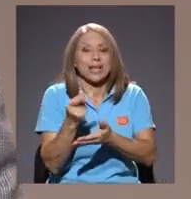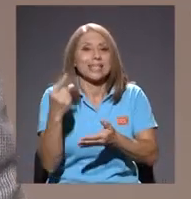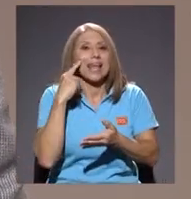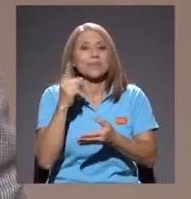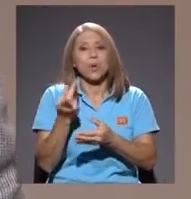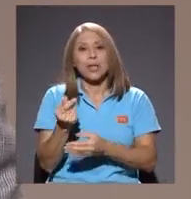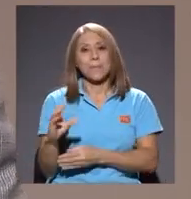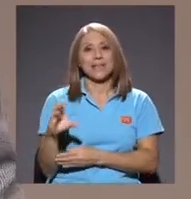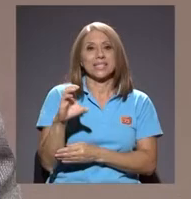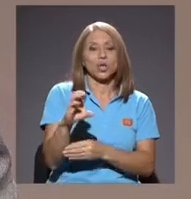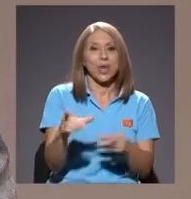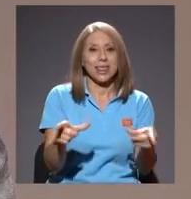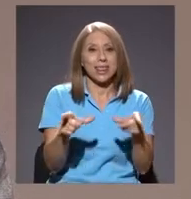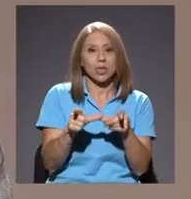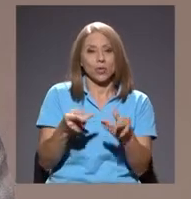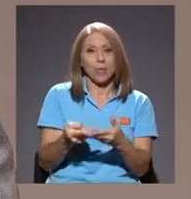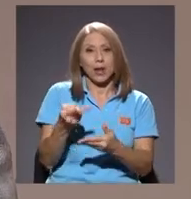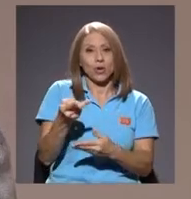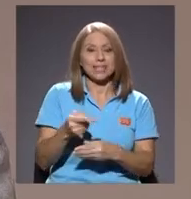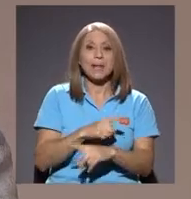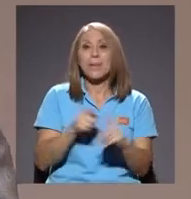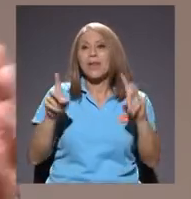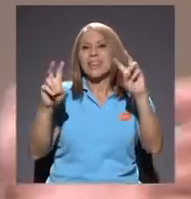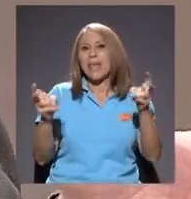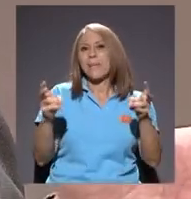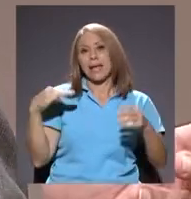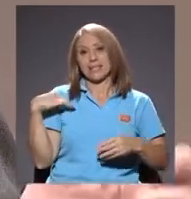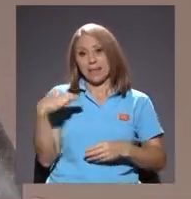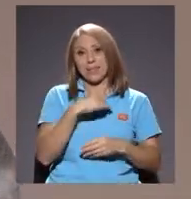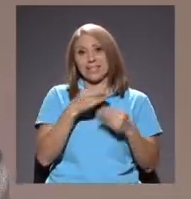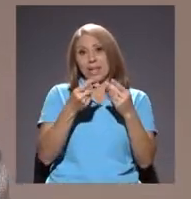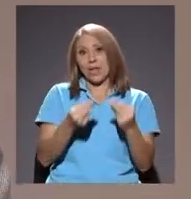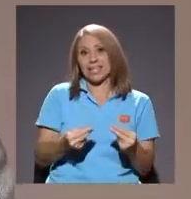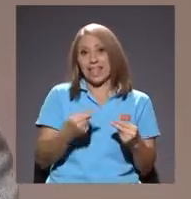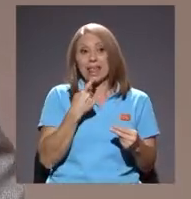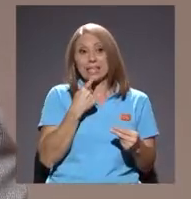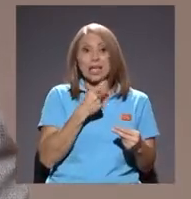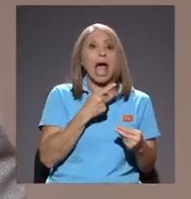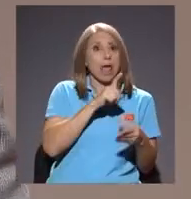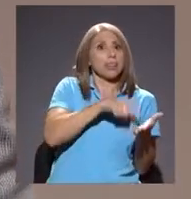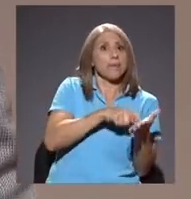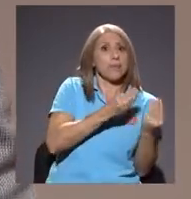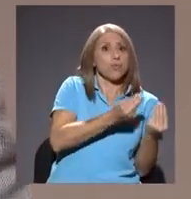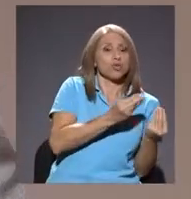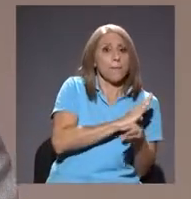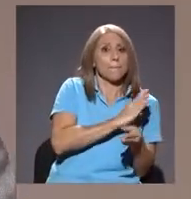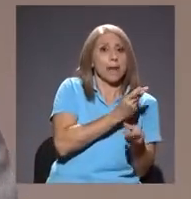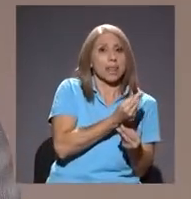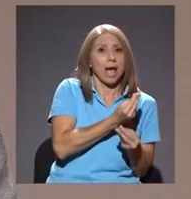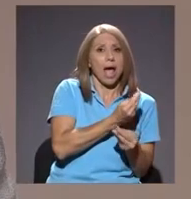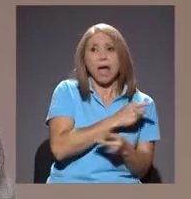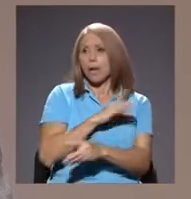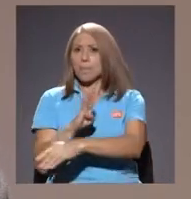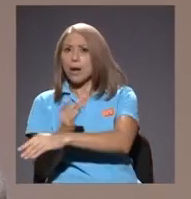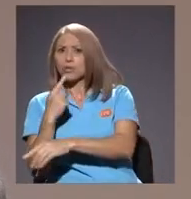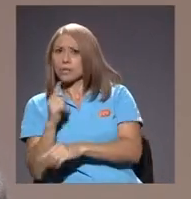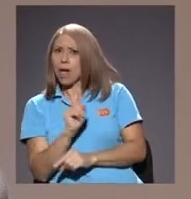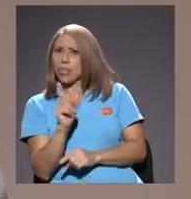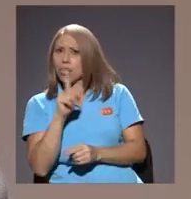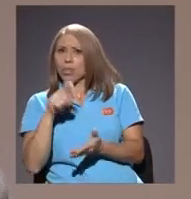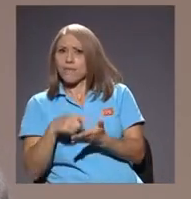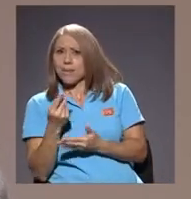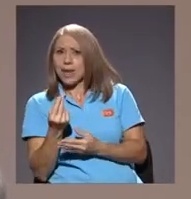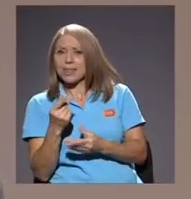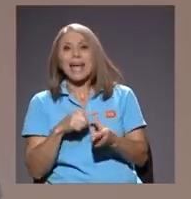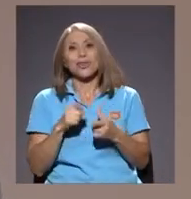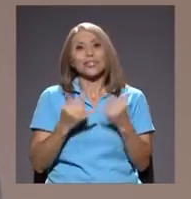este el tema es que de acuerdo al ministerio haciendo les debíamos montos de plata de acuerdo con los bancos ellos no habían plata y ahora con el tema de la ministra de